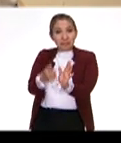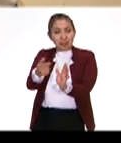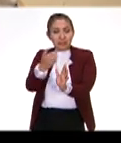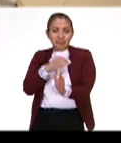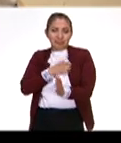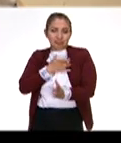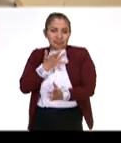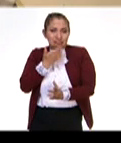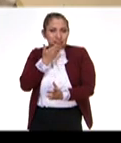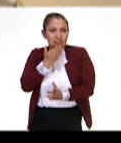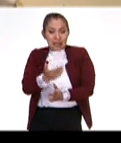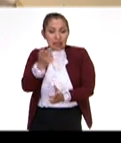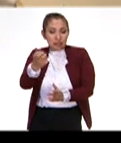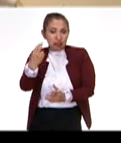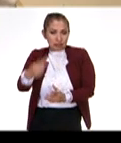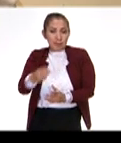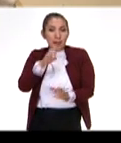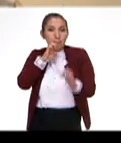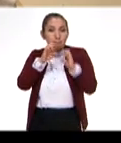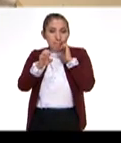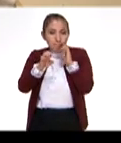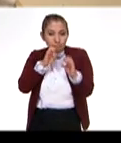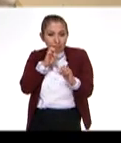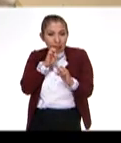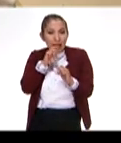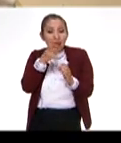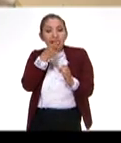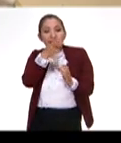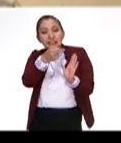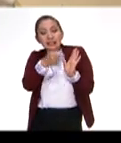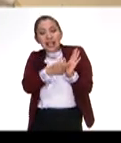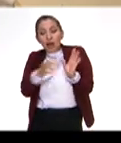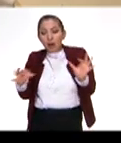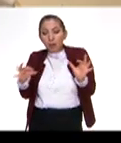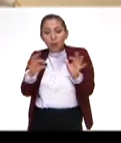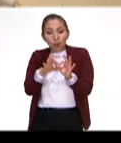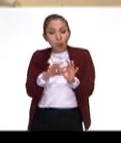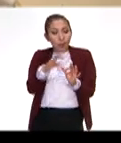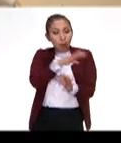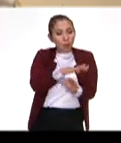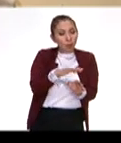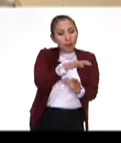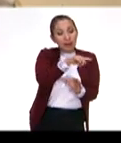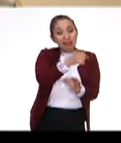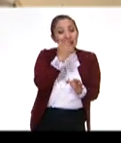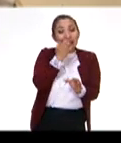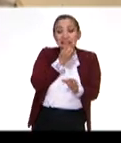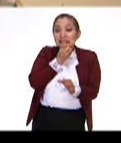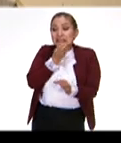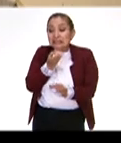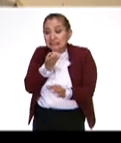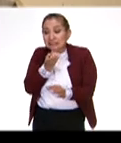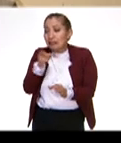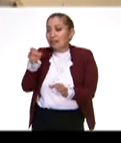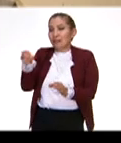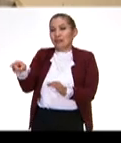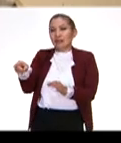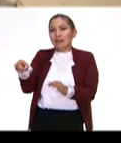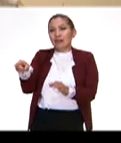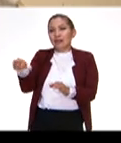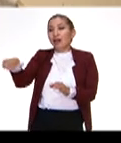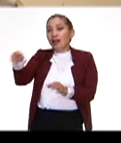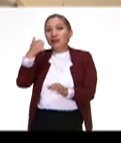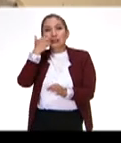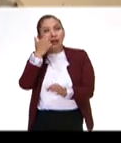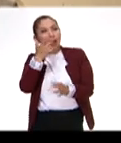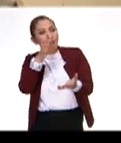me da mucha satisfacción. A eso yo le llamo periodismo, a hacer un puente entre lo que el otro quiere decir y